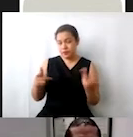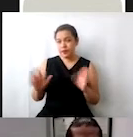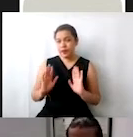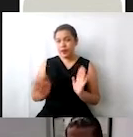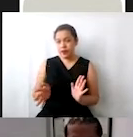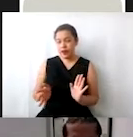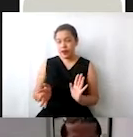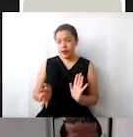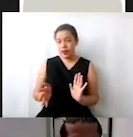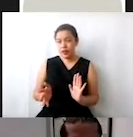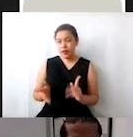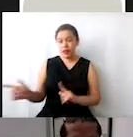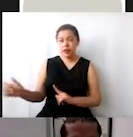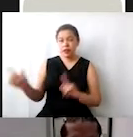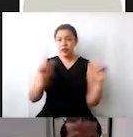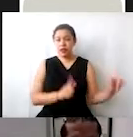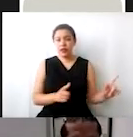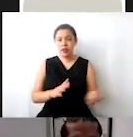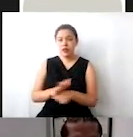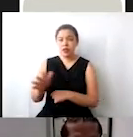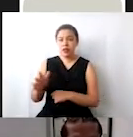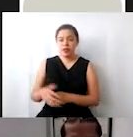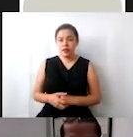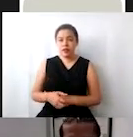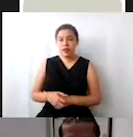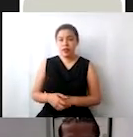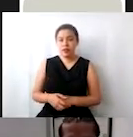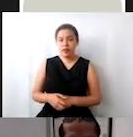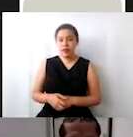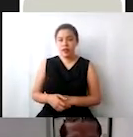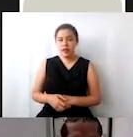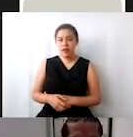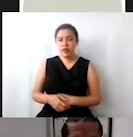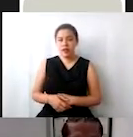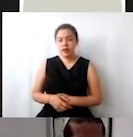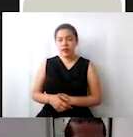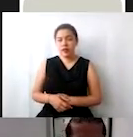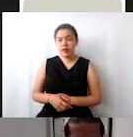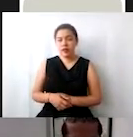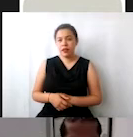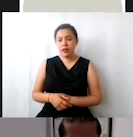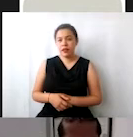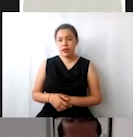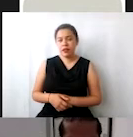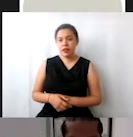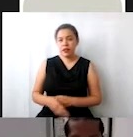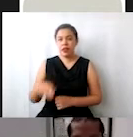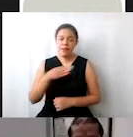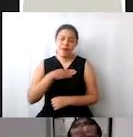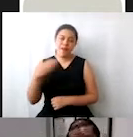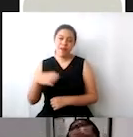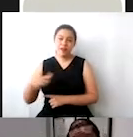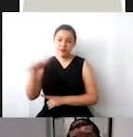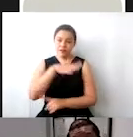¿cuál lámina sigue? Si me ayudas, Fer. La PTU. Bueno, toquemos rápidamente la